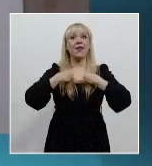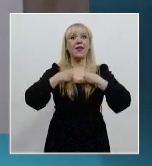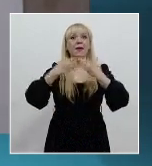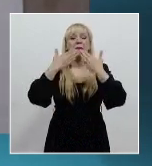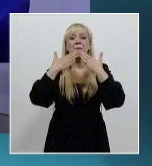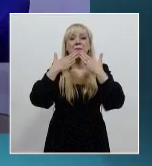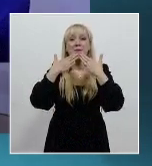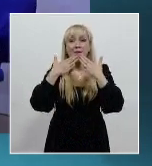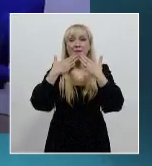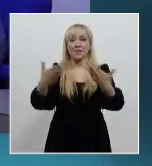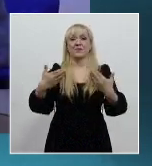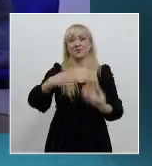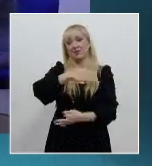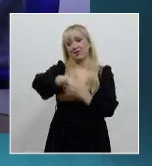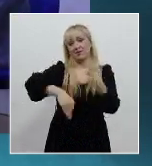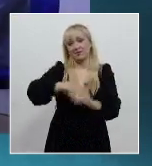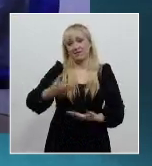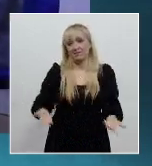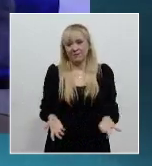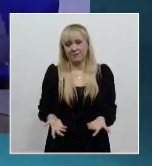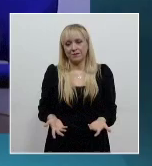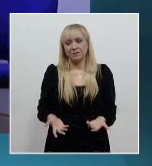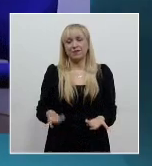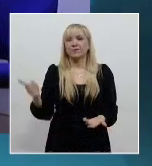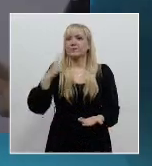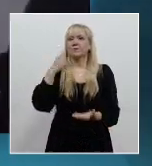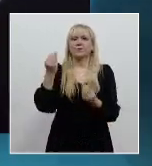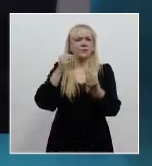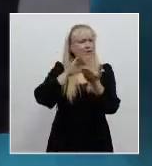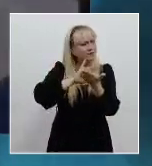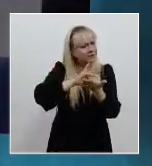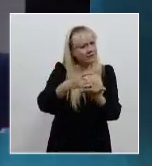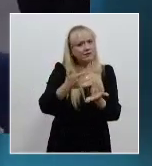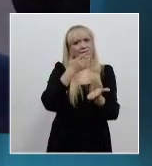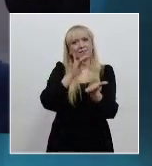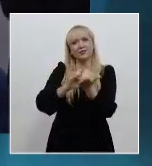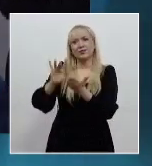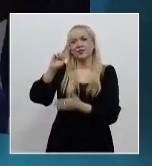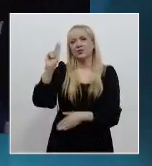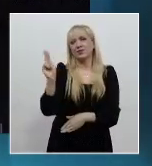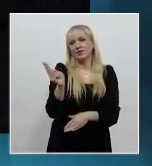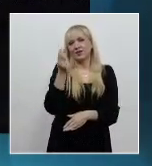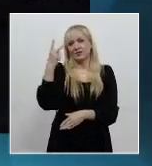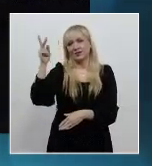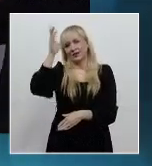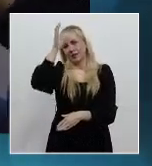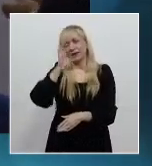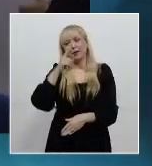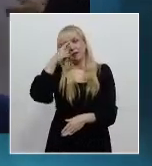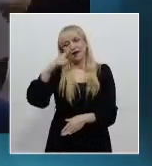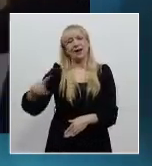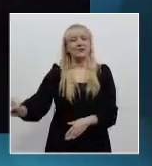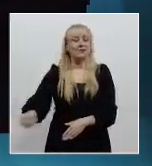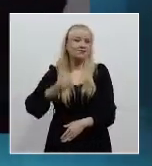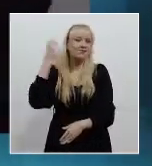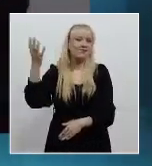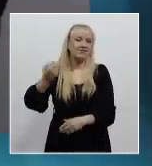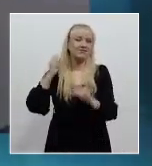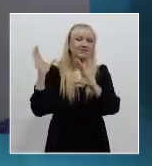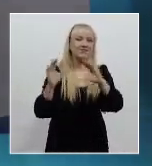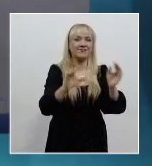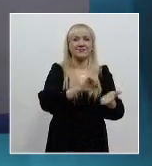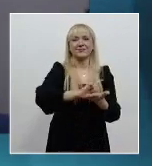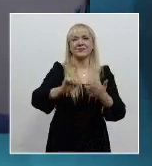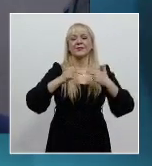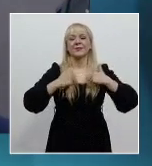su vida. La ministra agradeció el apoyo de la Universidad Autónoma de Coahuila para concretar esta cátedra en Derechos Humanos,